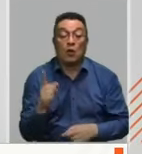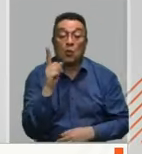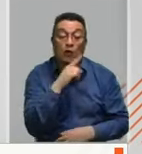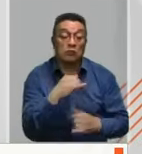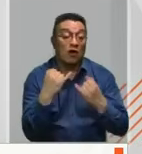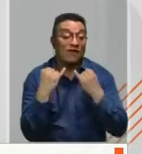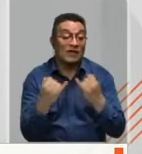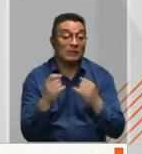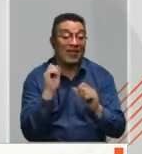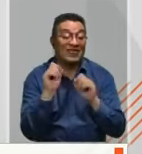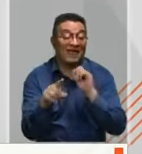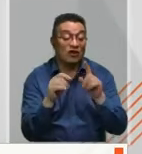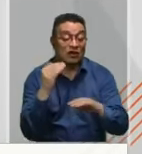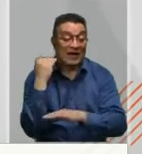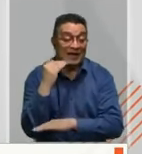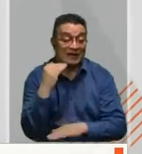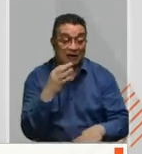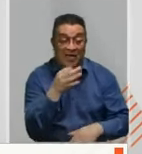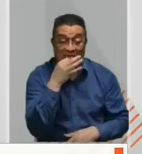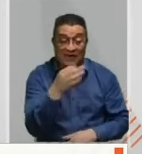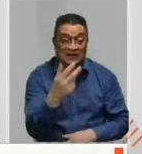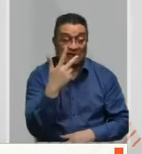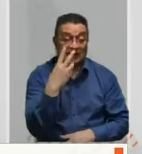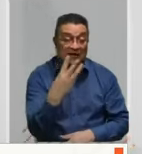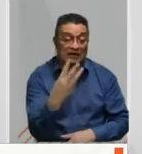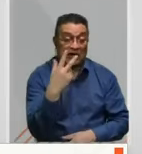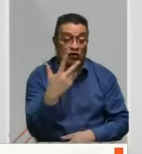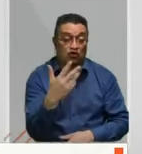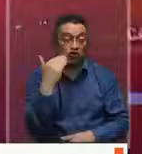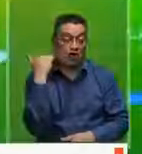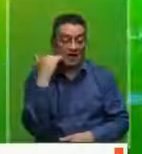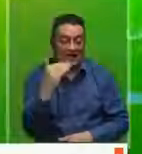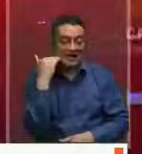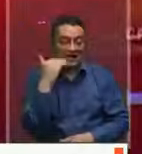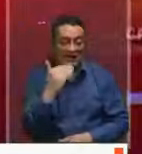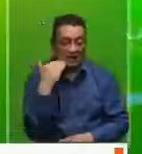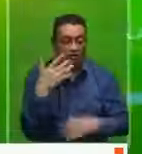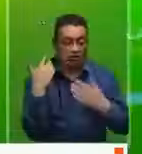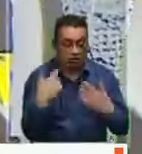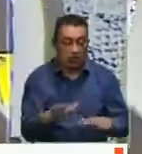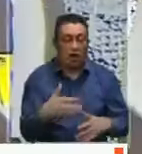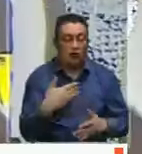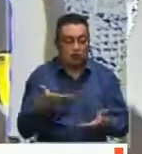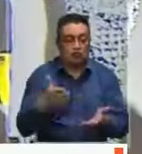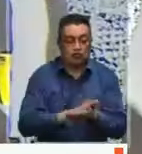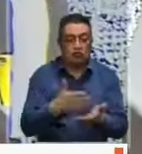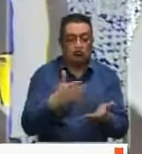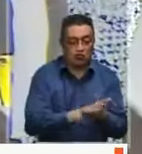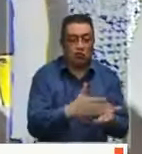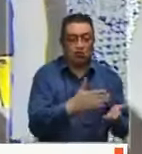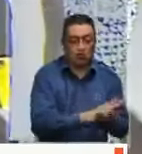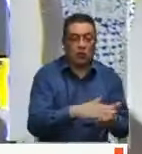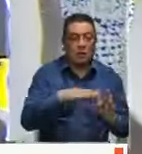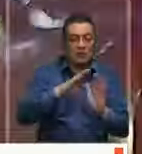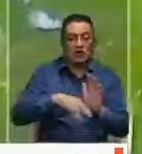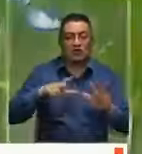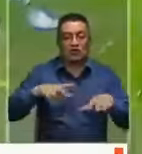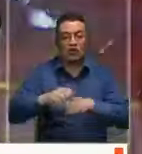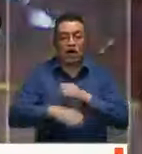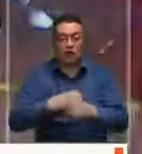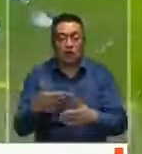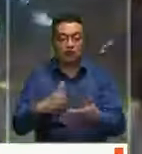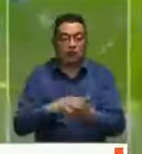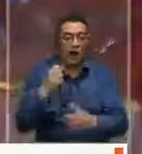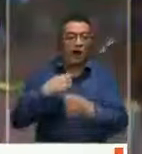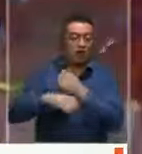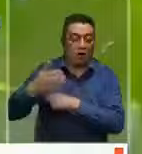Defensoría de la Niñez habla de 38. Sí. 38 niños o niñas adolescentes que perdieron la vida el